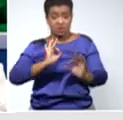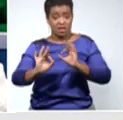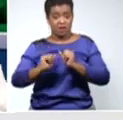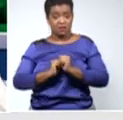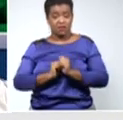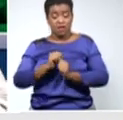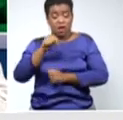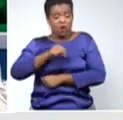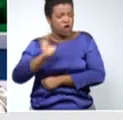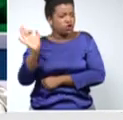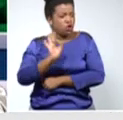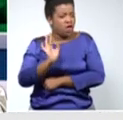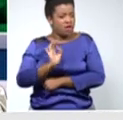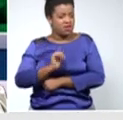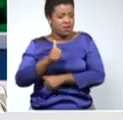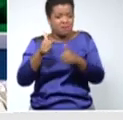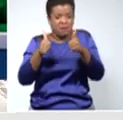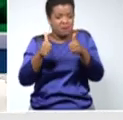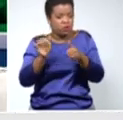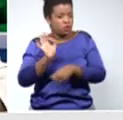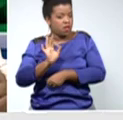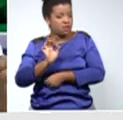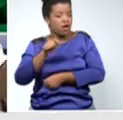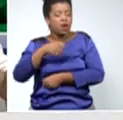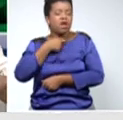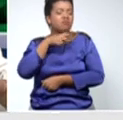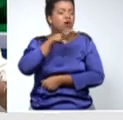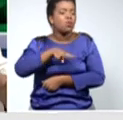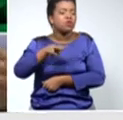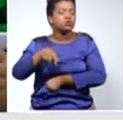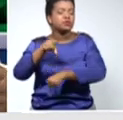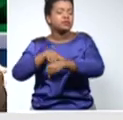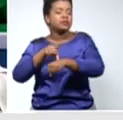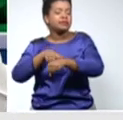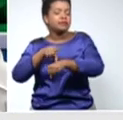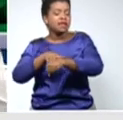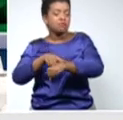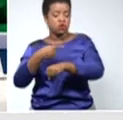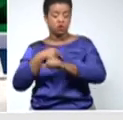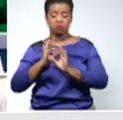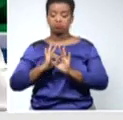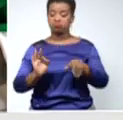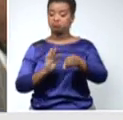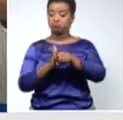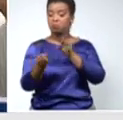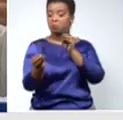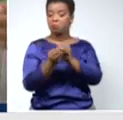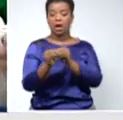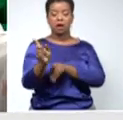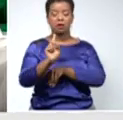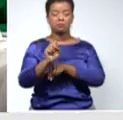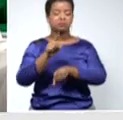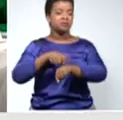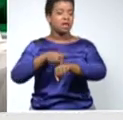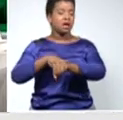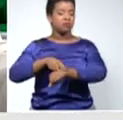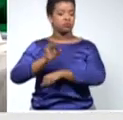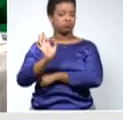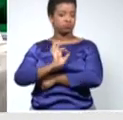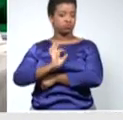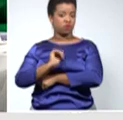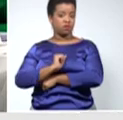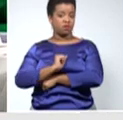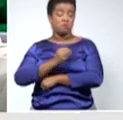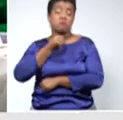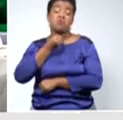está evaluando qué tiempo te deja inmunidad. No va a ser que yo me la aplique, me